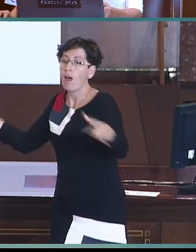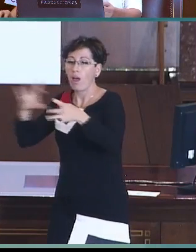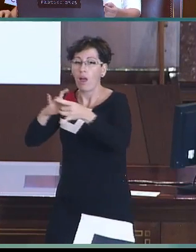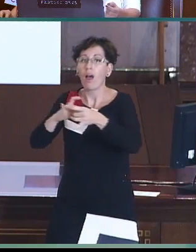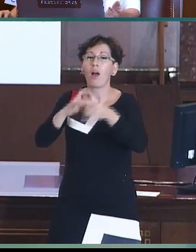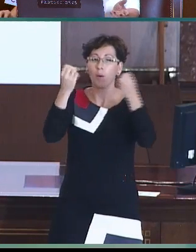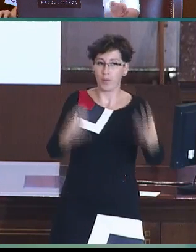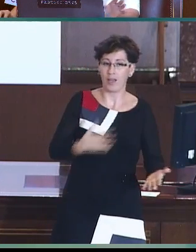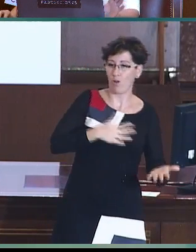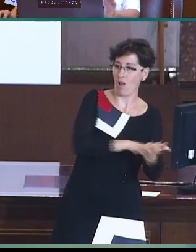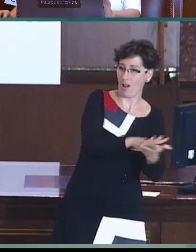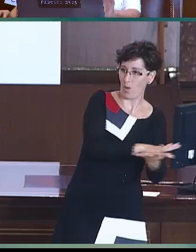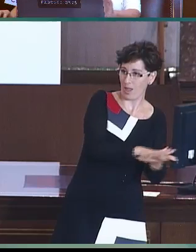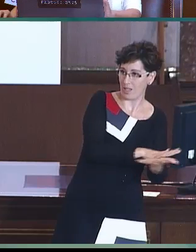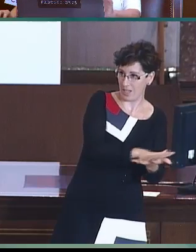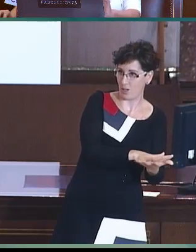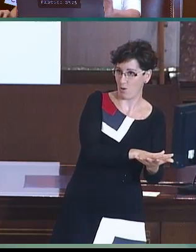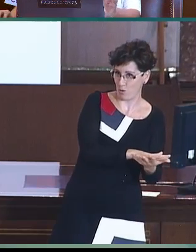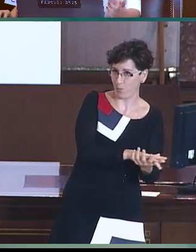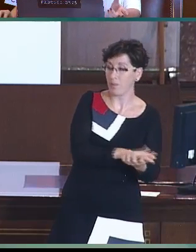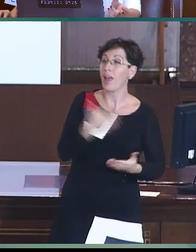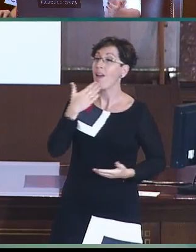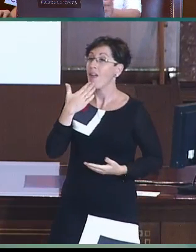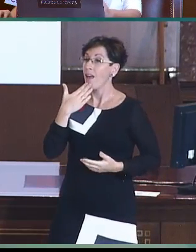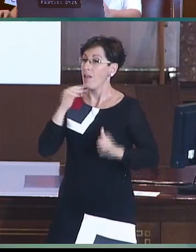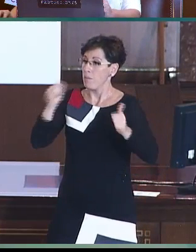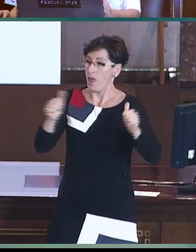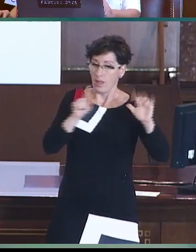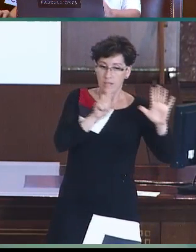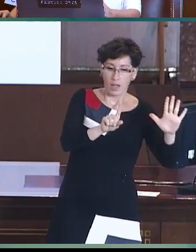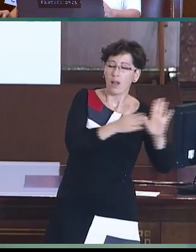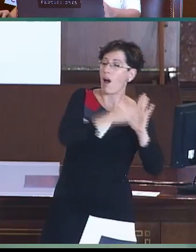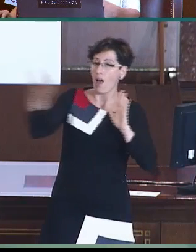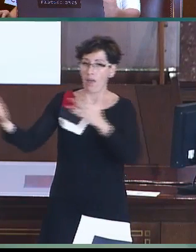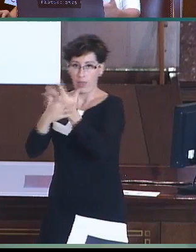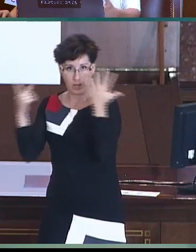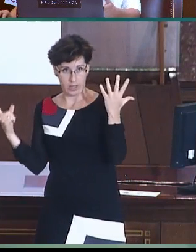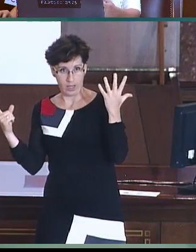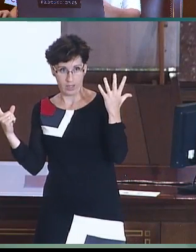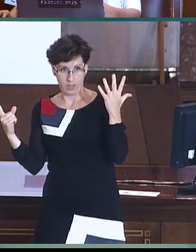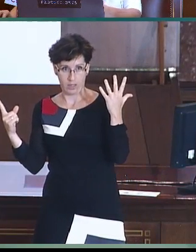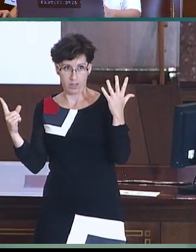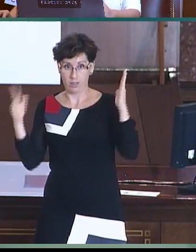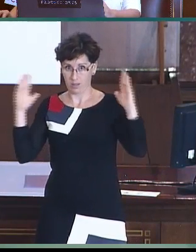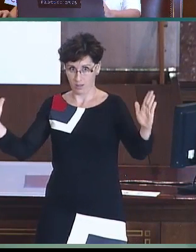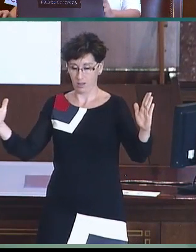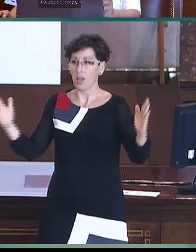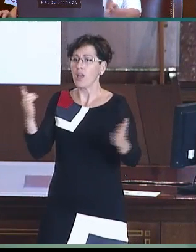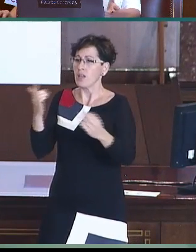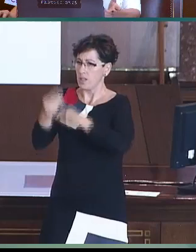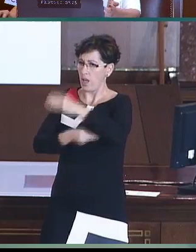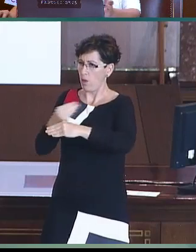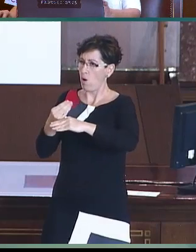signos. Las edades para los niños son desde los 6 a los 16 años y se hizo el estudio de fiabilidad tanto